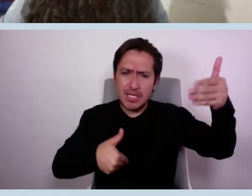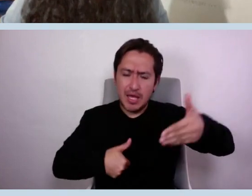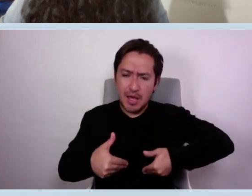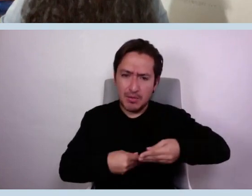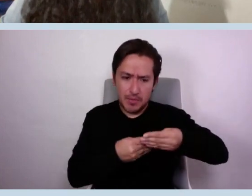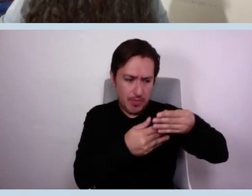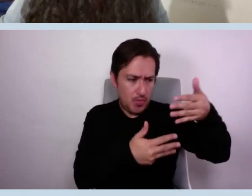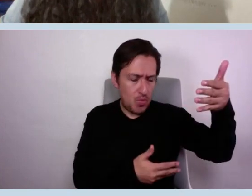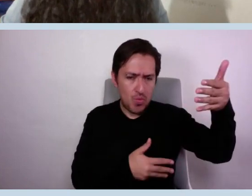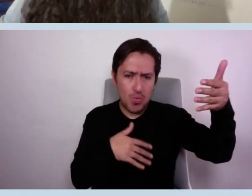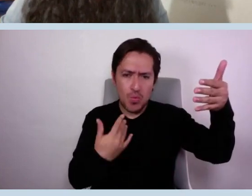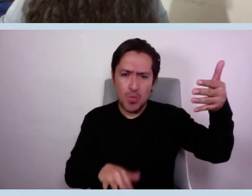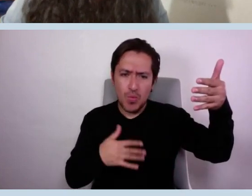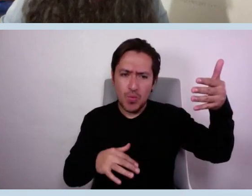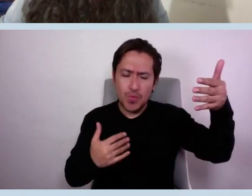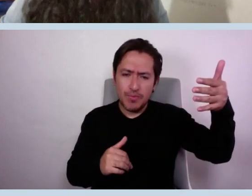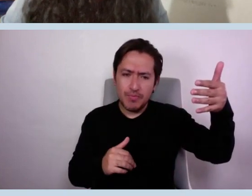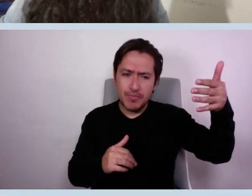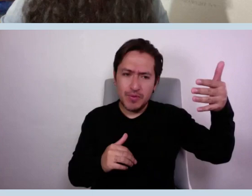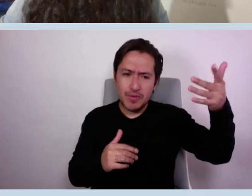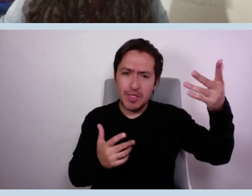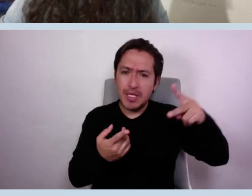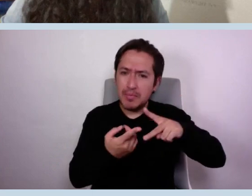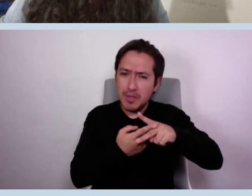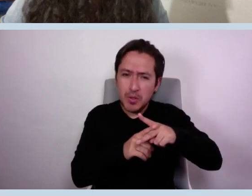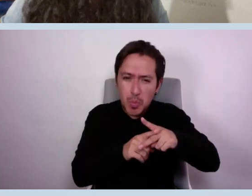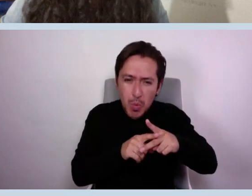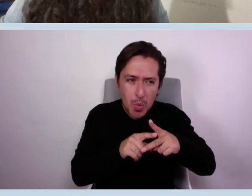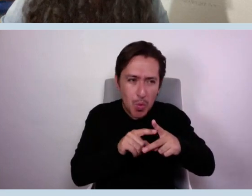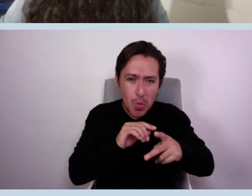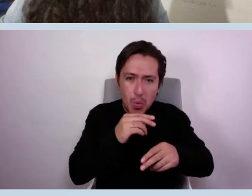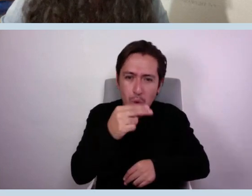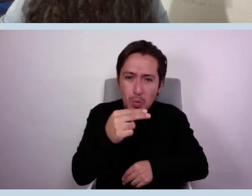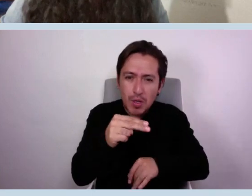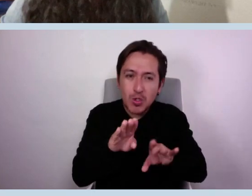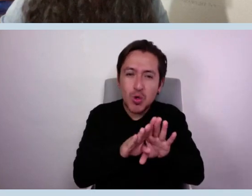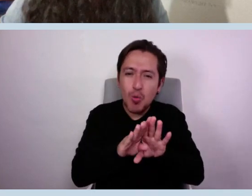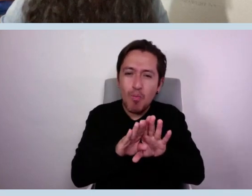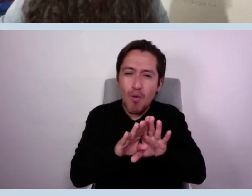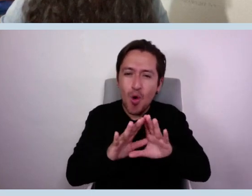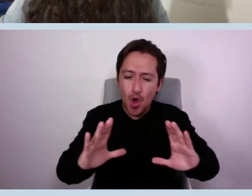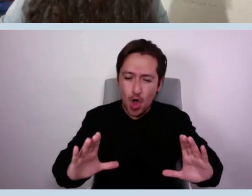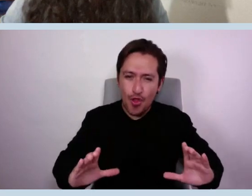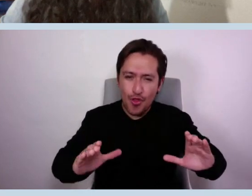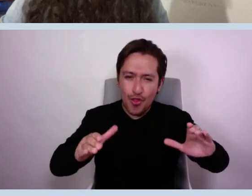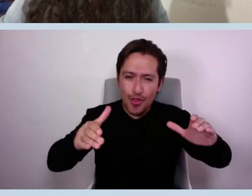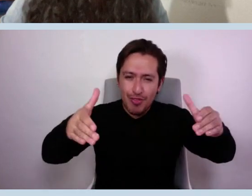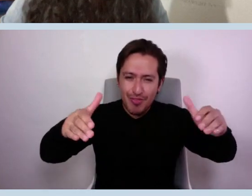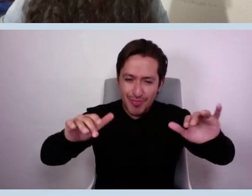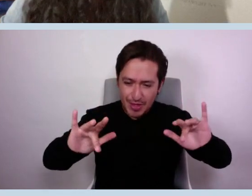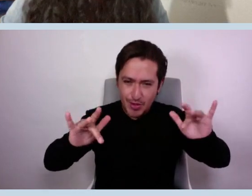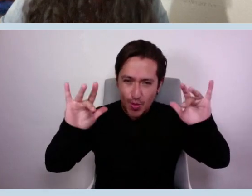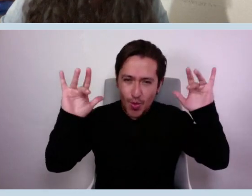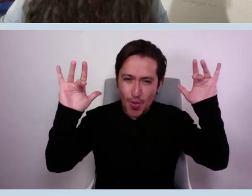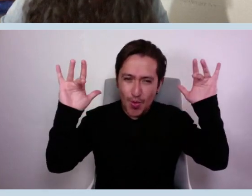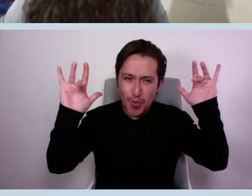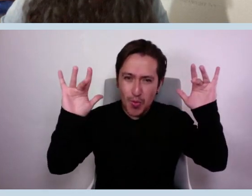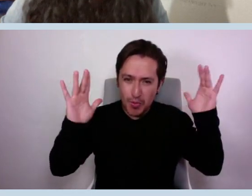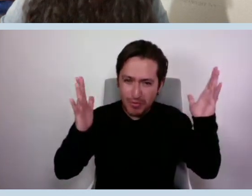y empezar a encontrar nombres como si fueran tesoros para mí era como encontrar un